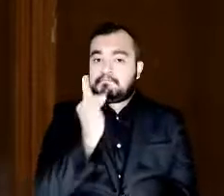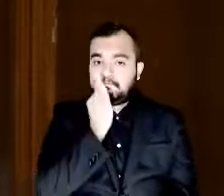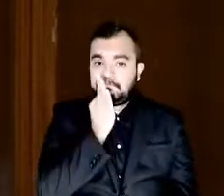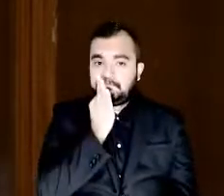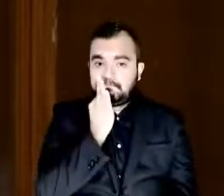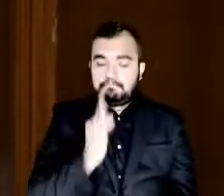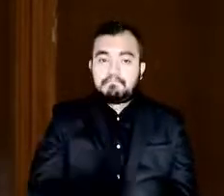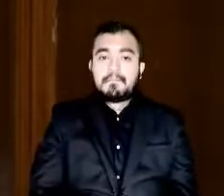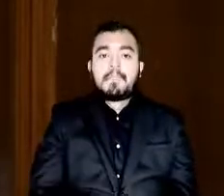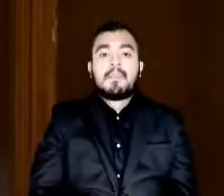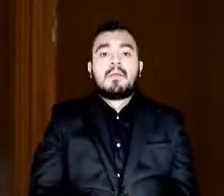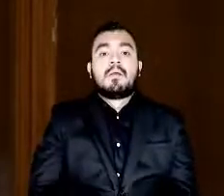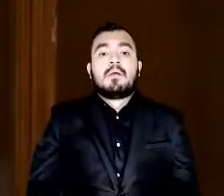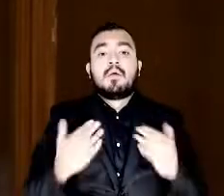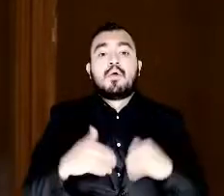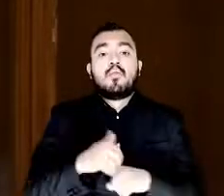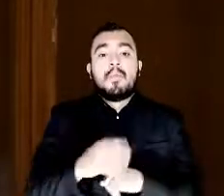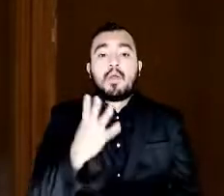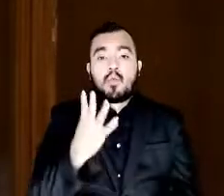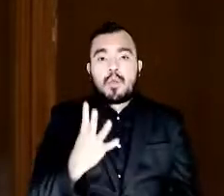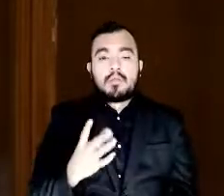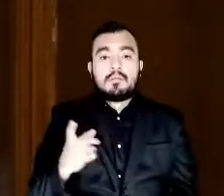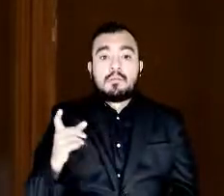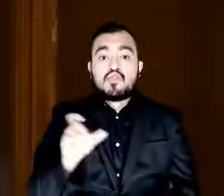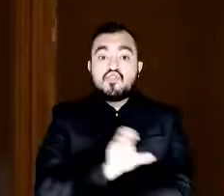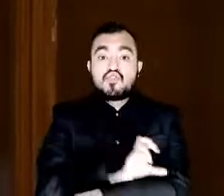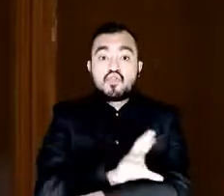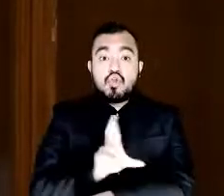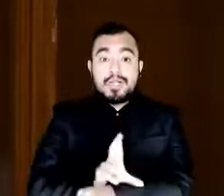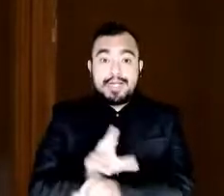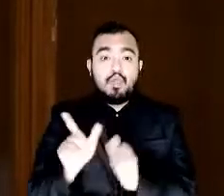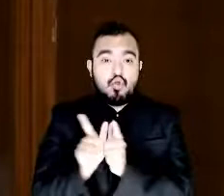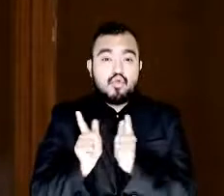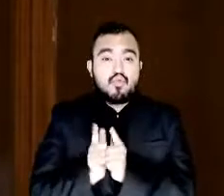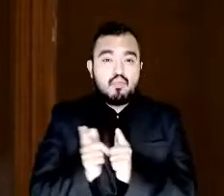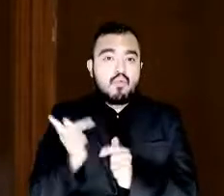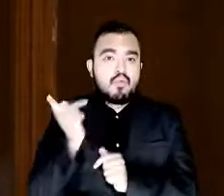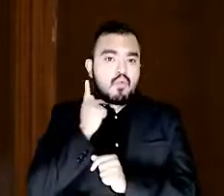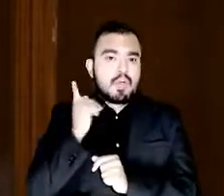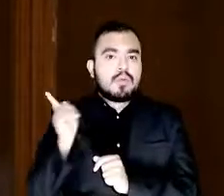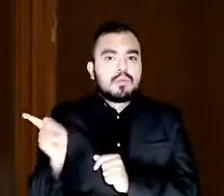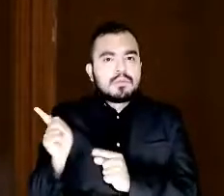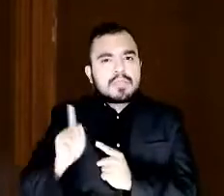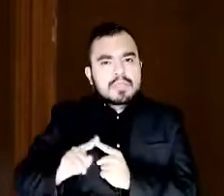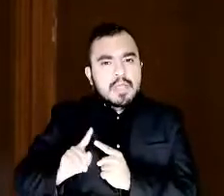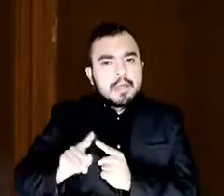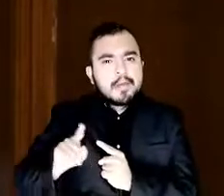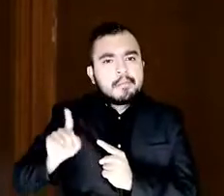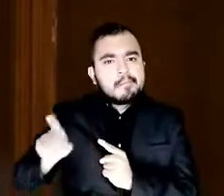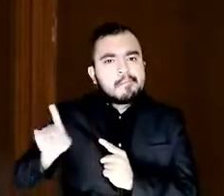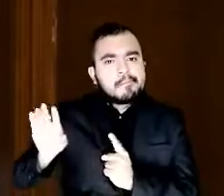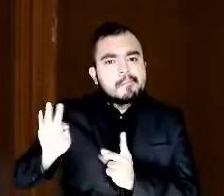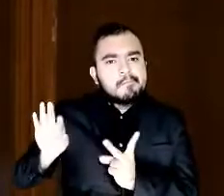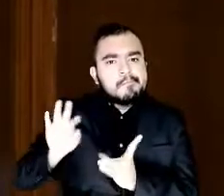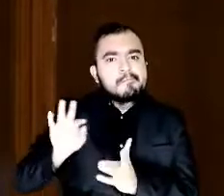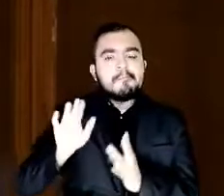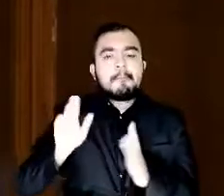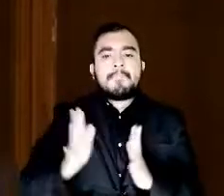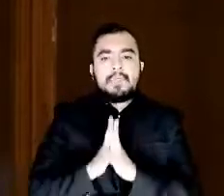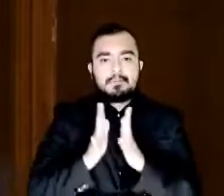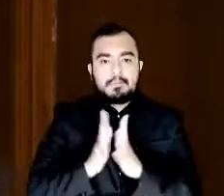4 los coordinadores de los grupos parlamentarios definirán las participaciones de los oradores 5